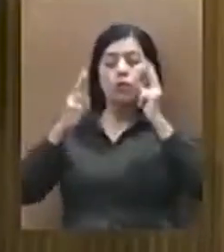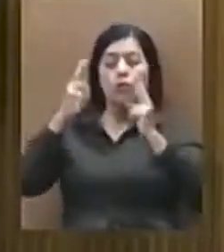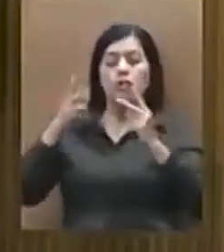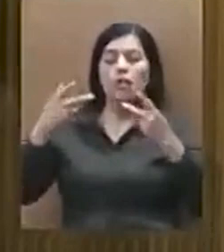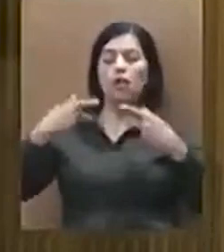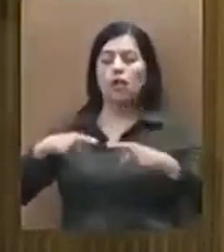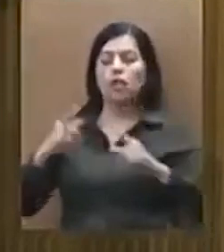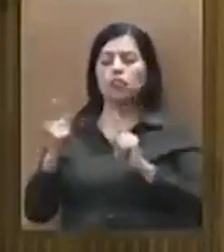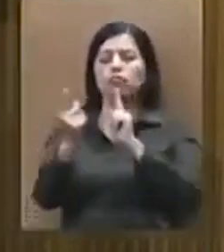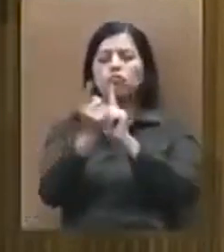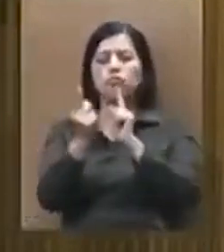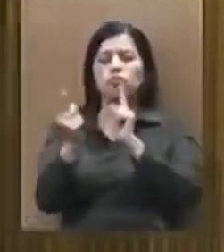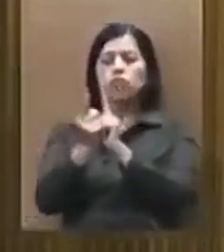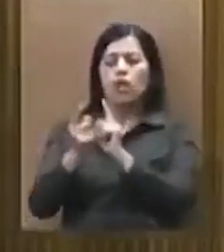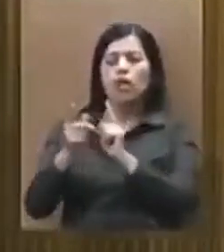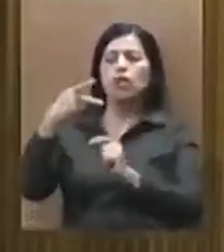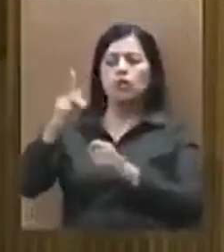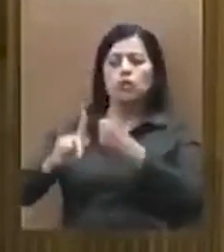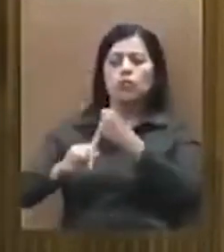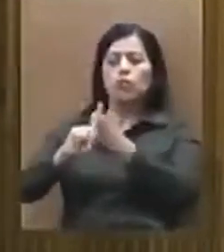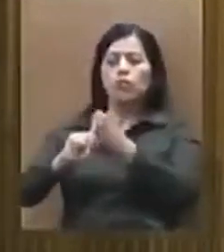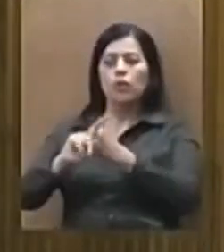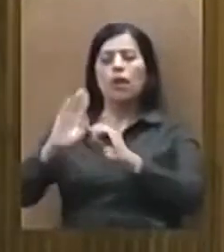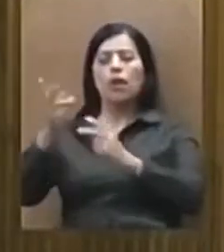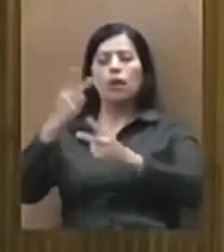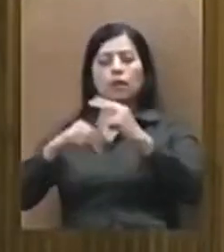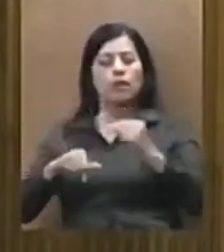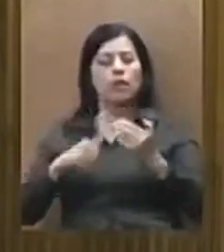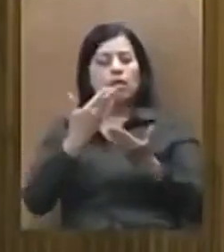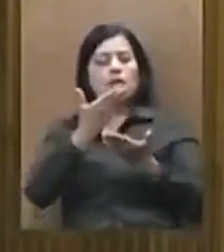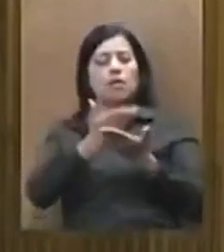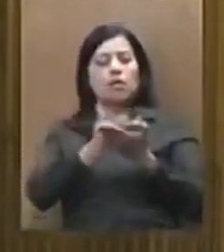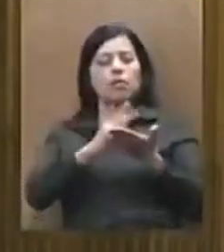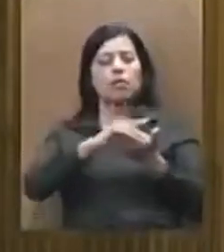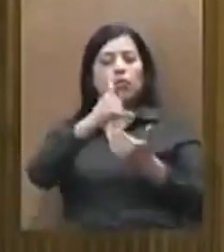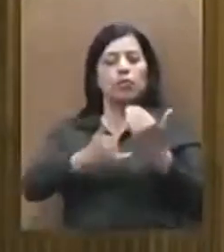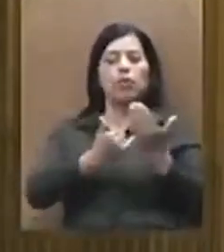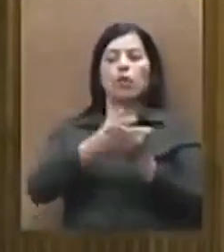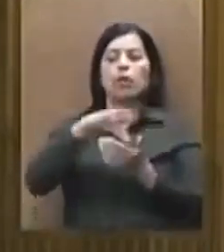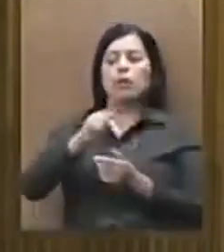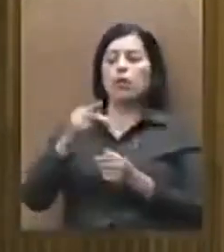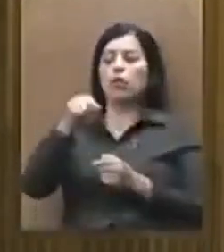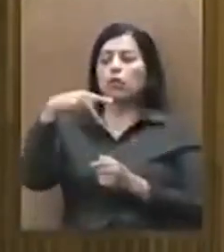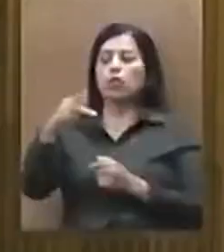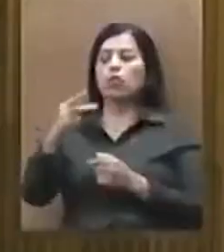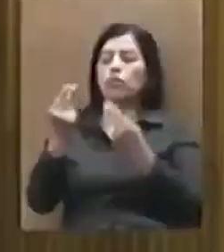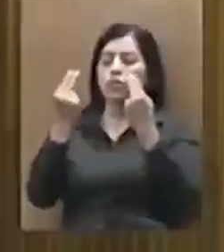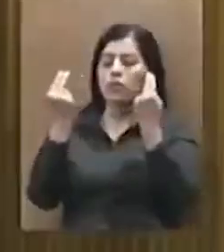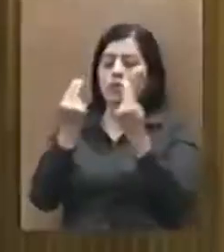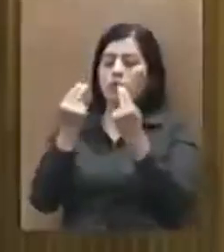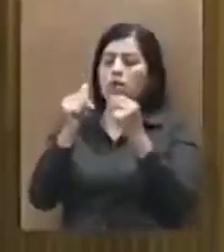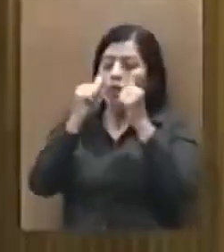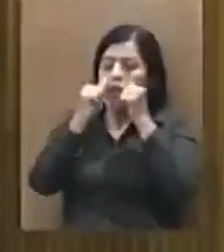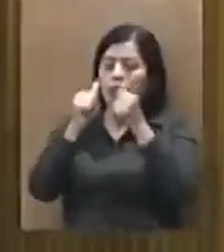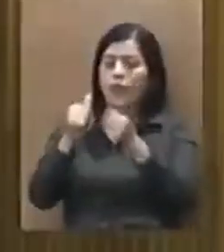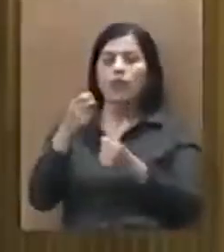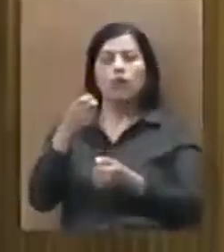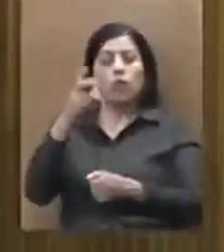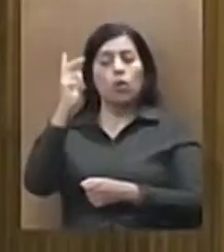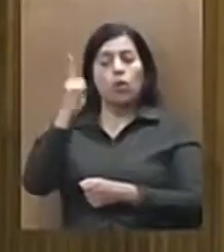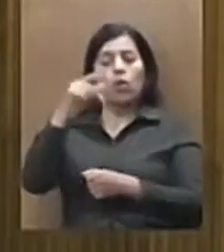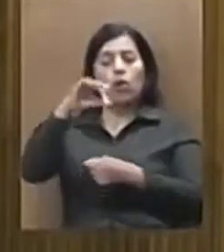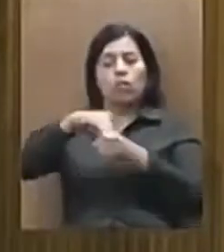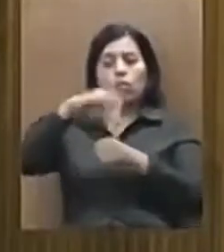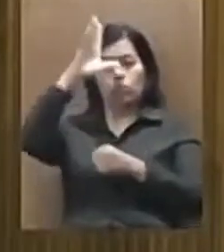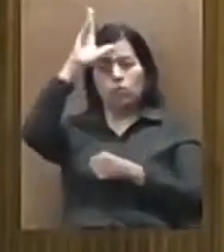entender sus problemáticas y de ahí presentar iniciativas pero también atender sus necesidades Espero que estén a favor de este punto